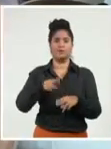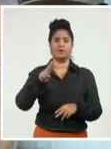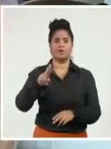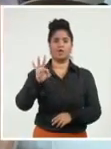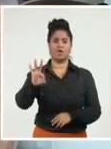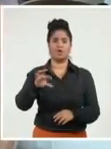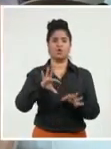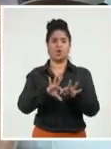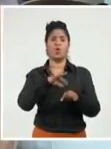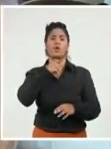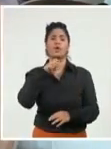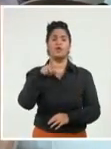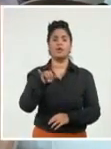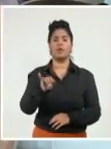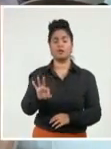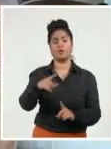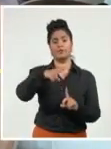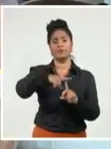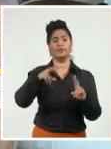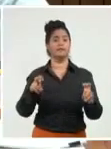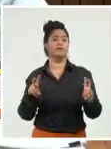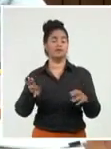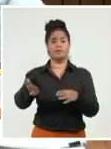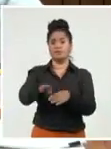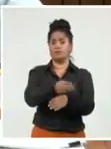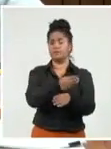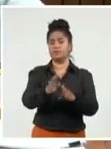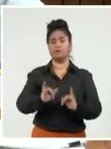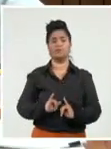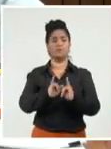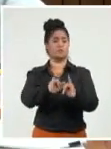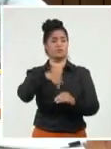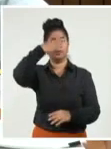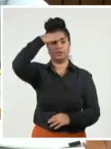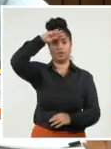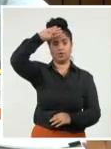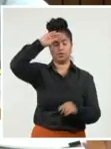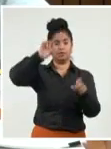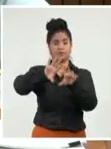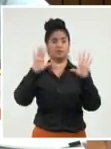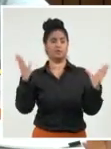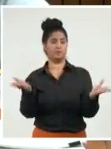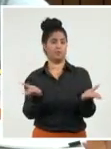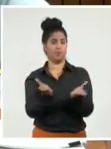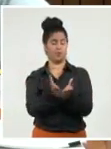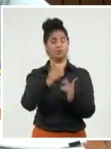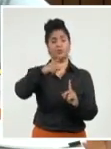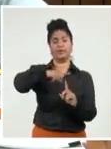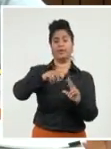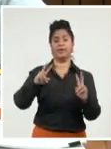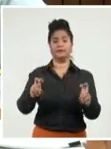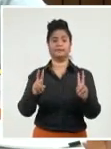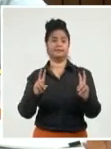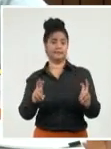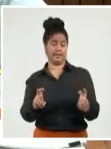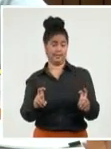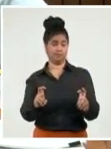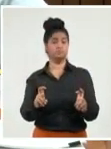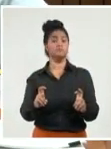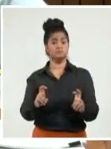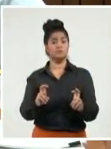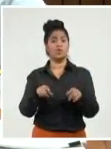Sobre los más diversos temas de la actualidad nacional e internacional, dialogó el presidente cubano Miguel Díaz-Canel Bermúdez con los integrantes del Buró Nacional